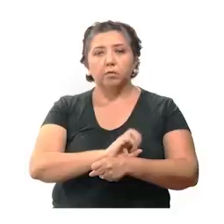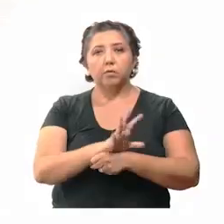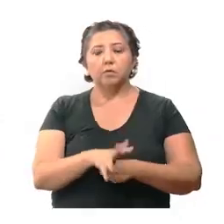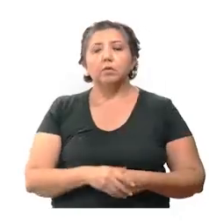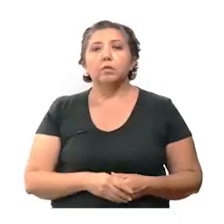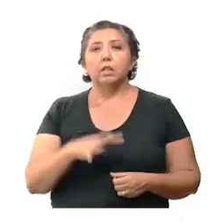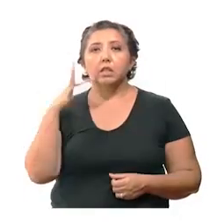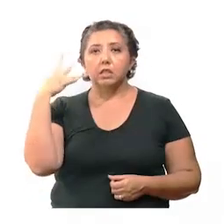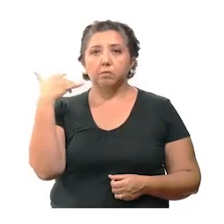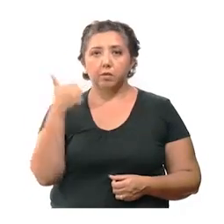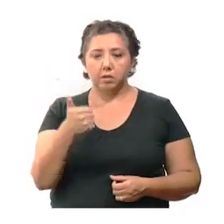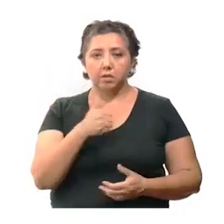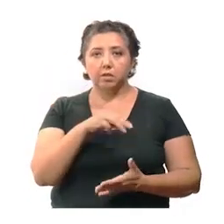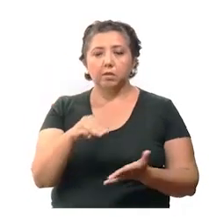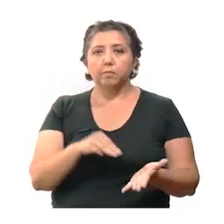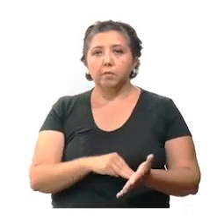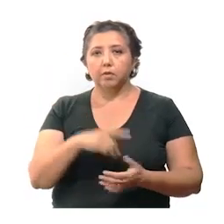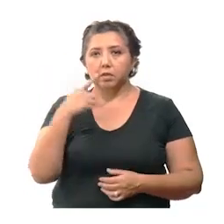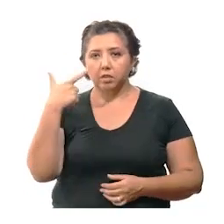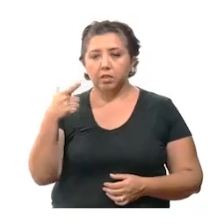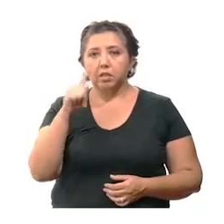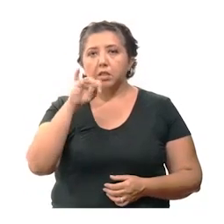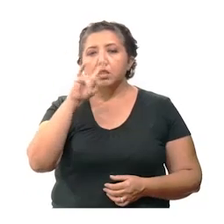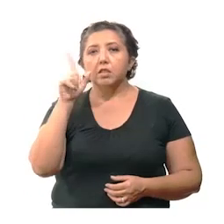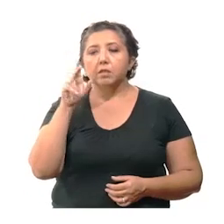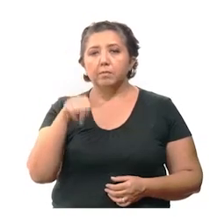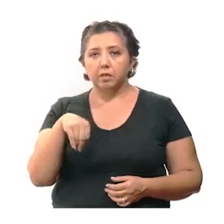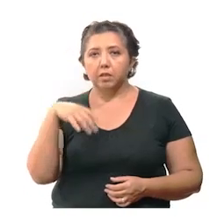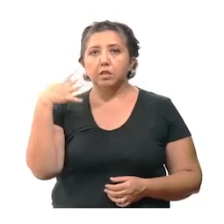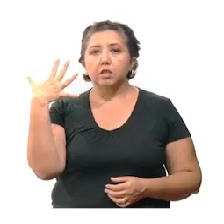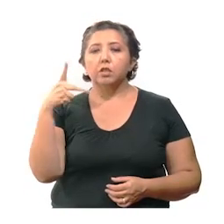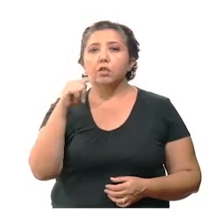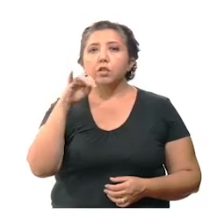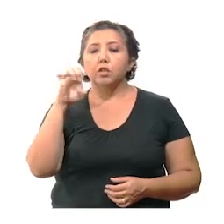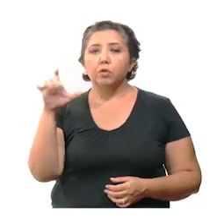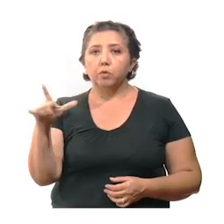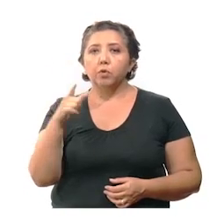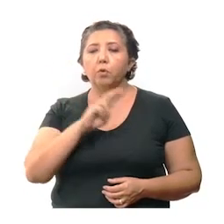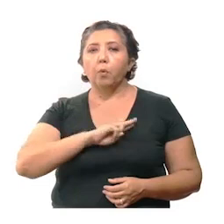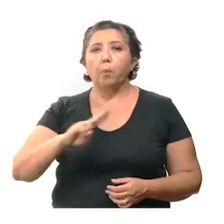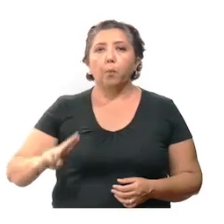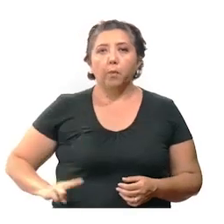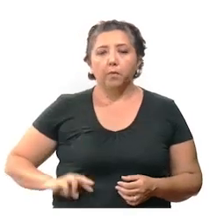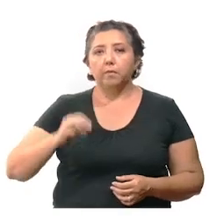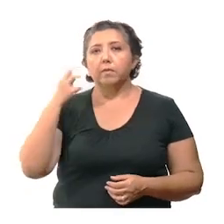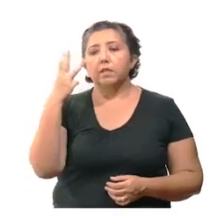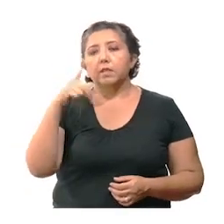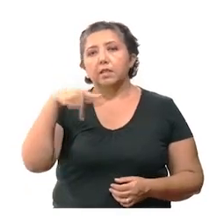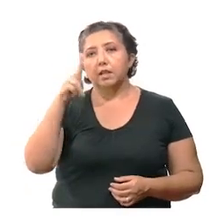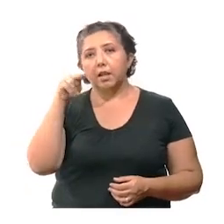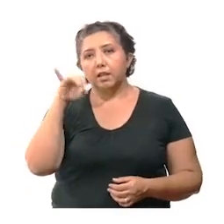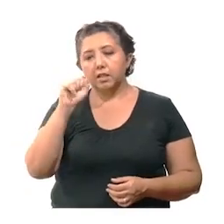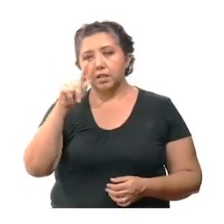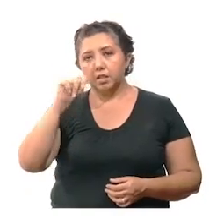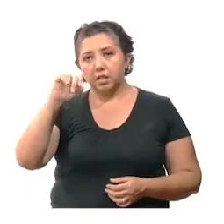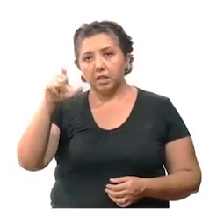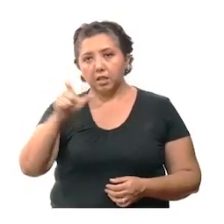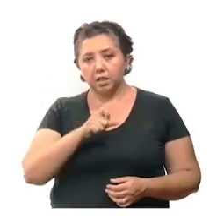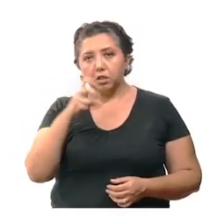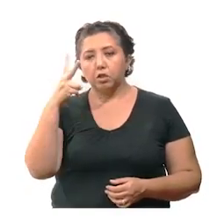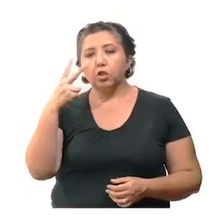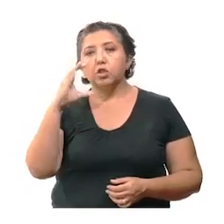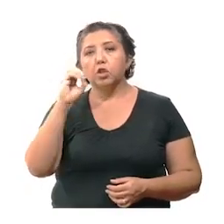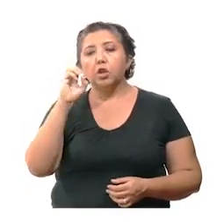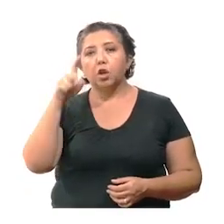coronavirus, 56 en Mérida, 7 en Tizimín, 5 en Ticul y en Umam, 3 en Canacín, Panabá, Tecash, 2